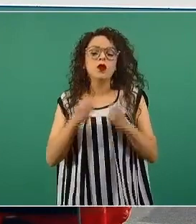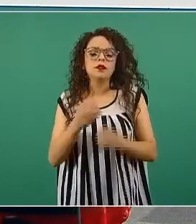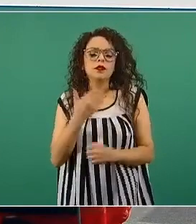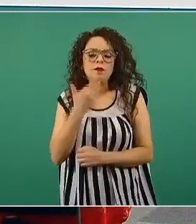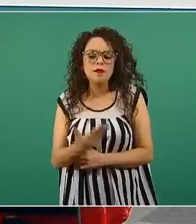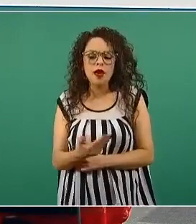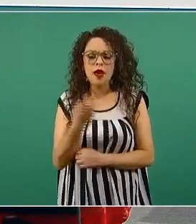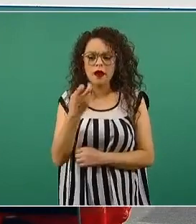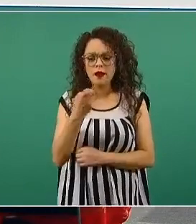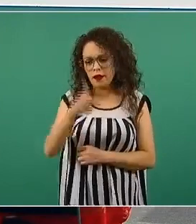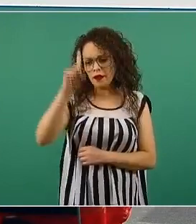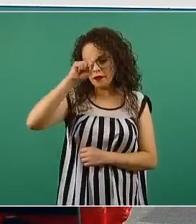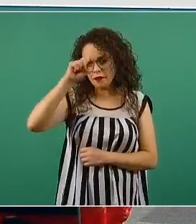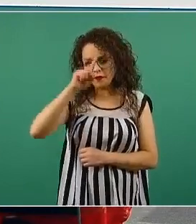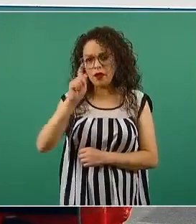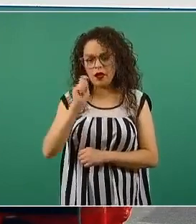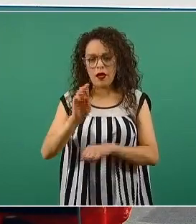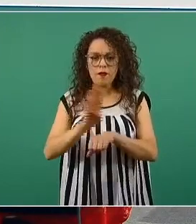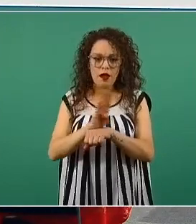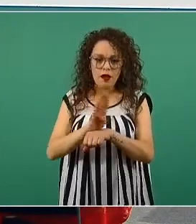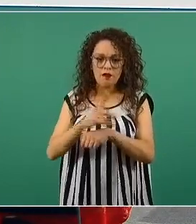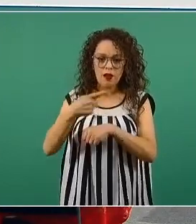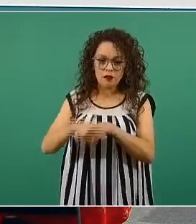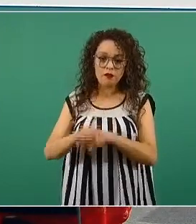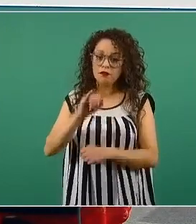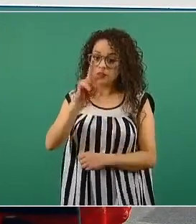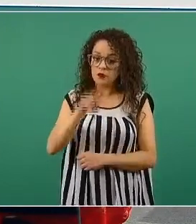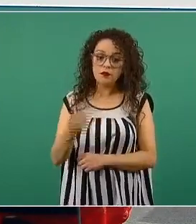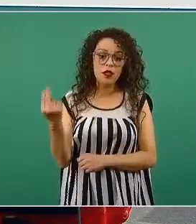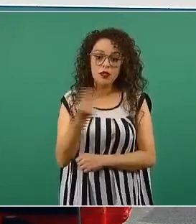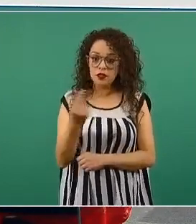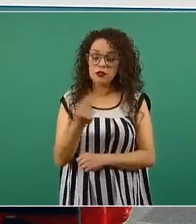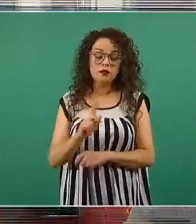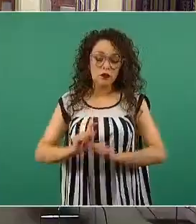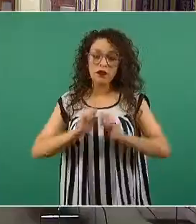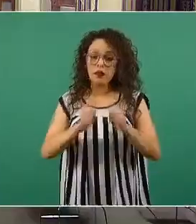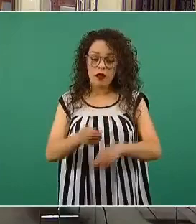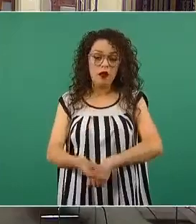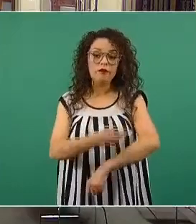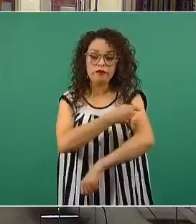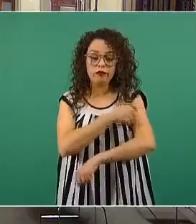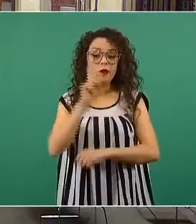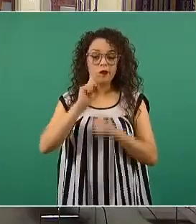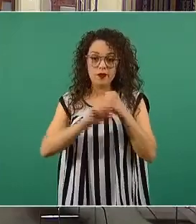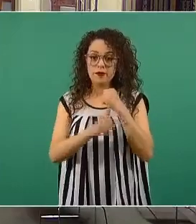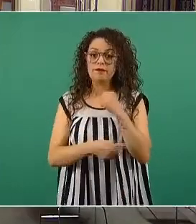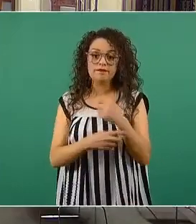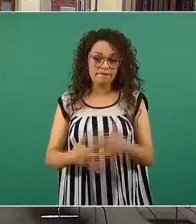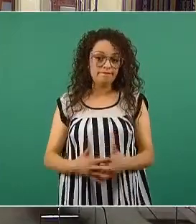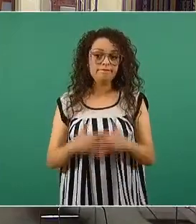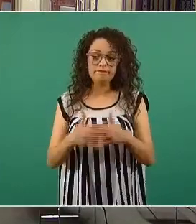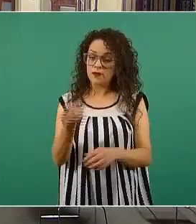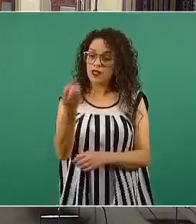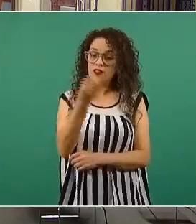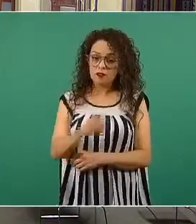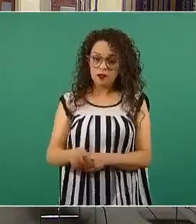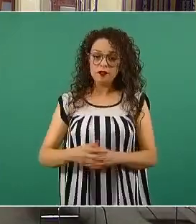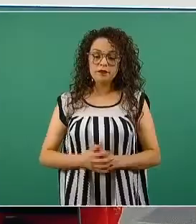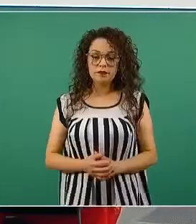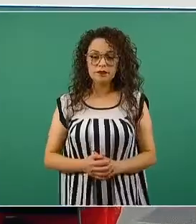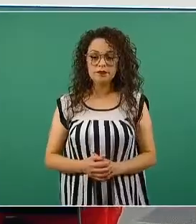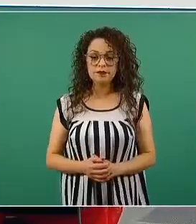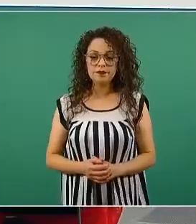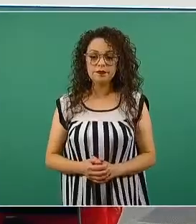En cuanto a beneficio, riesgo, se justifica la vacunación con la embarazada y se debe administrar. La siguiente, por